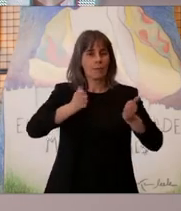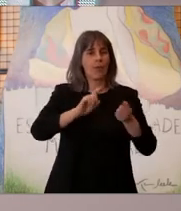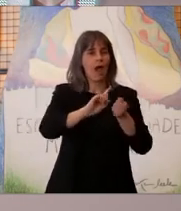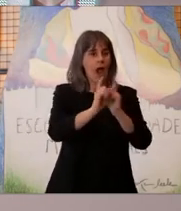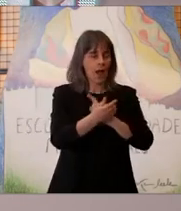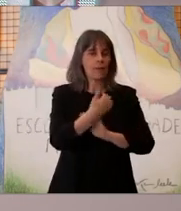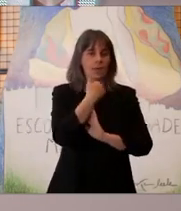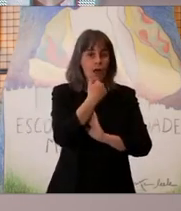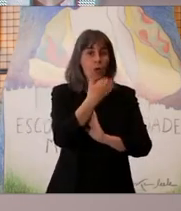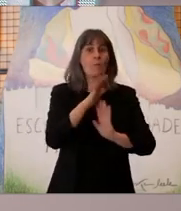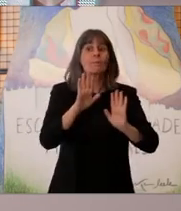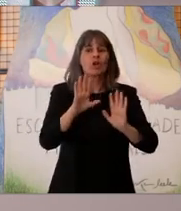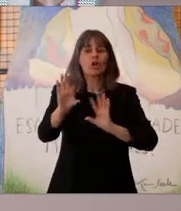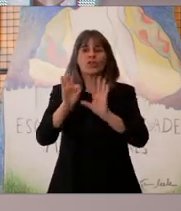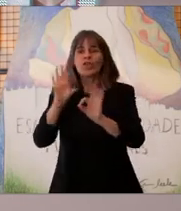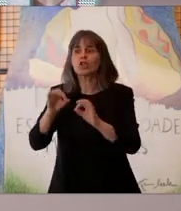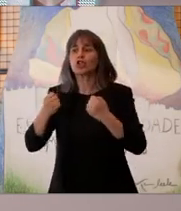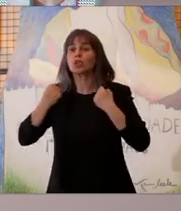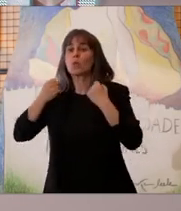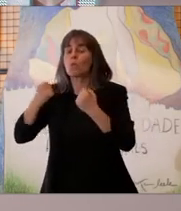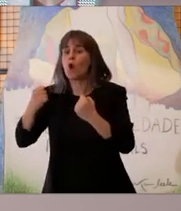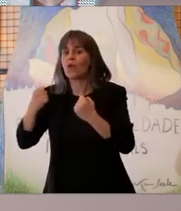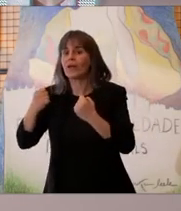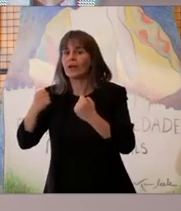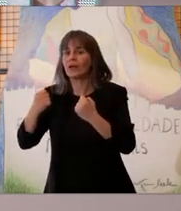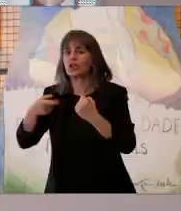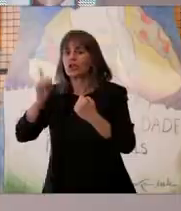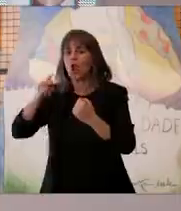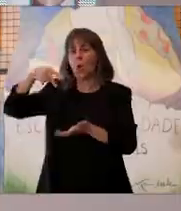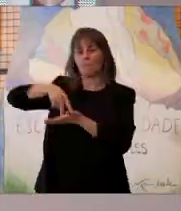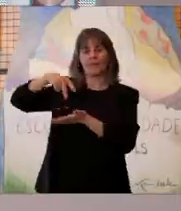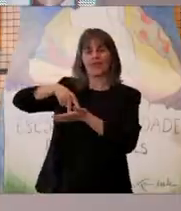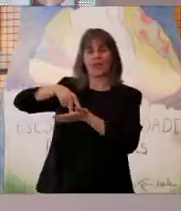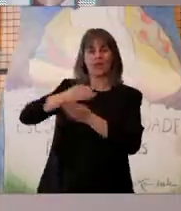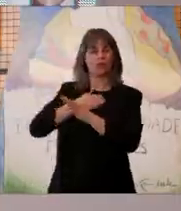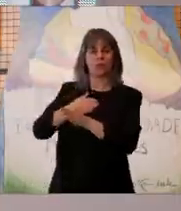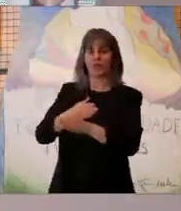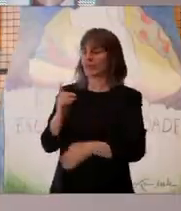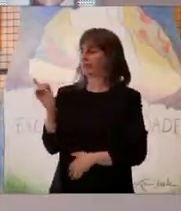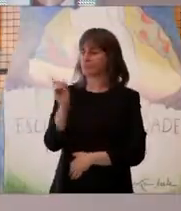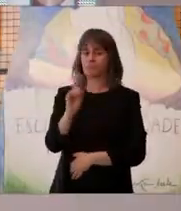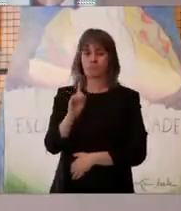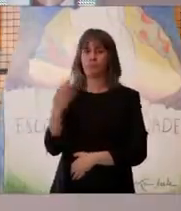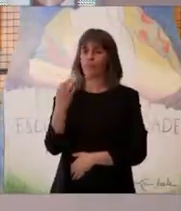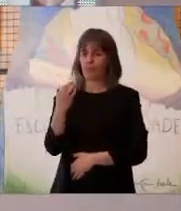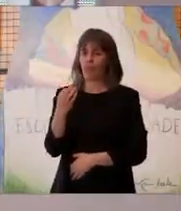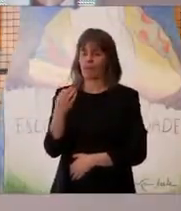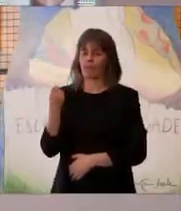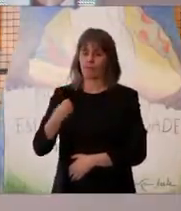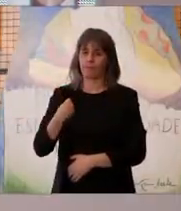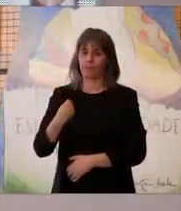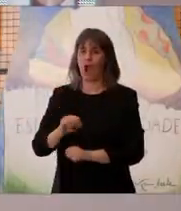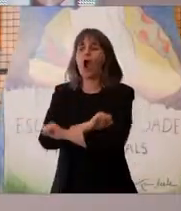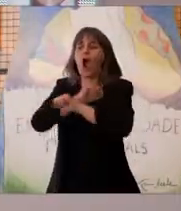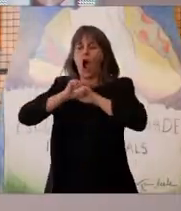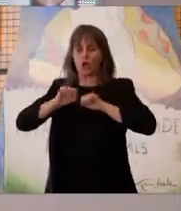la toma de decisiones y el poder no lo garantiza solo la presencia de mujeres sino la consolidación de esa